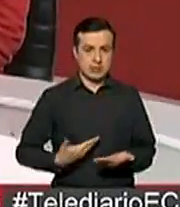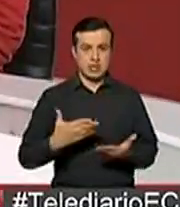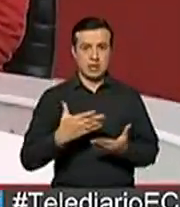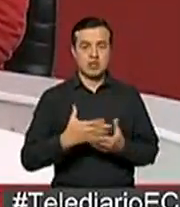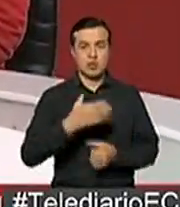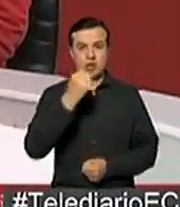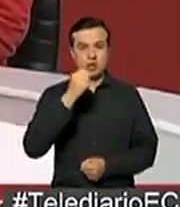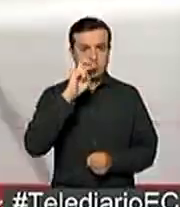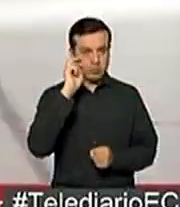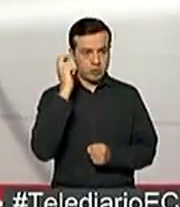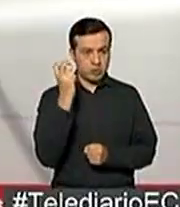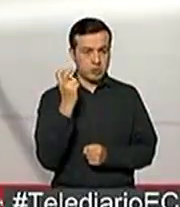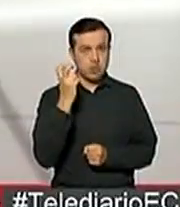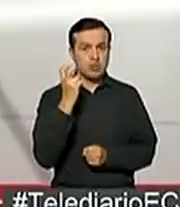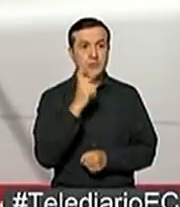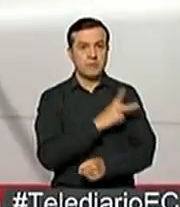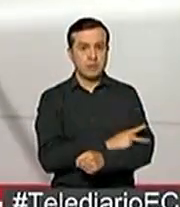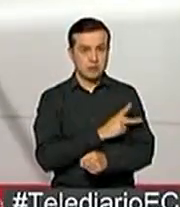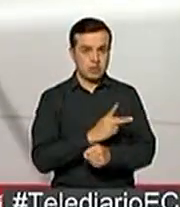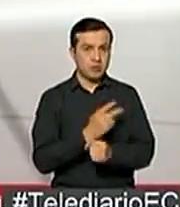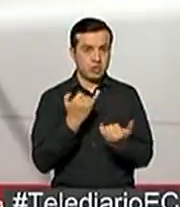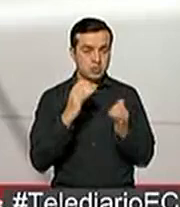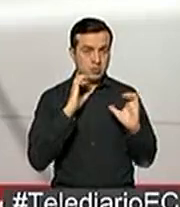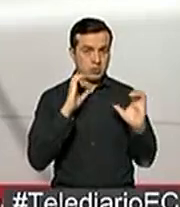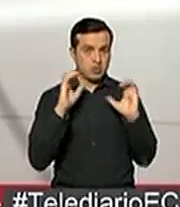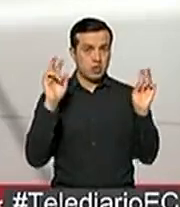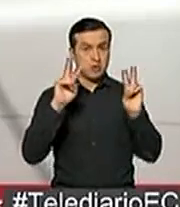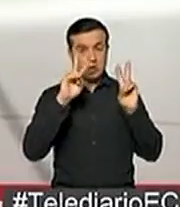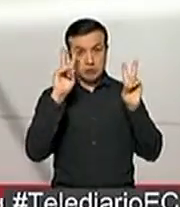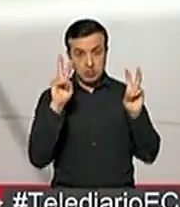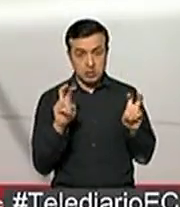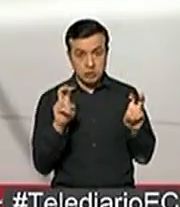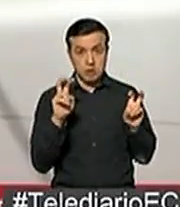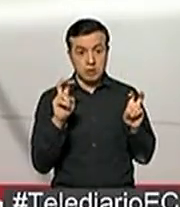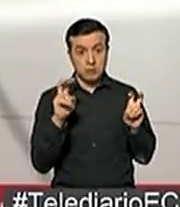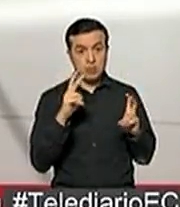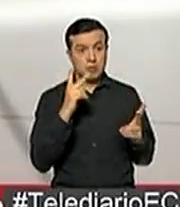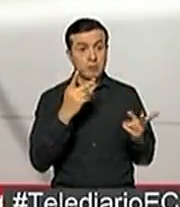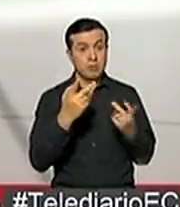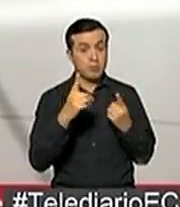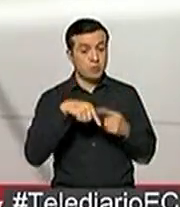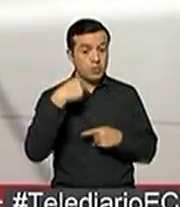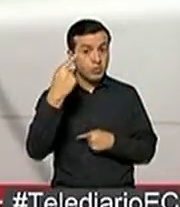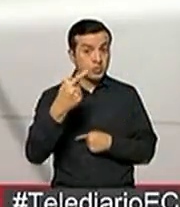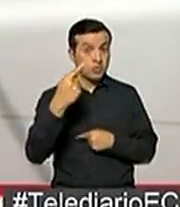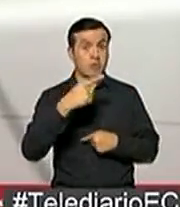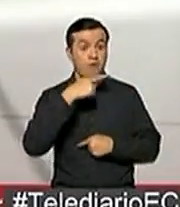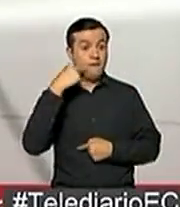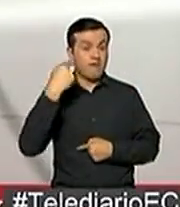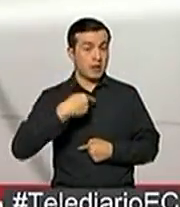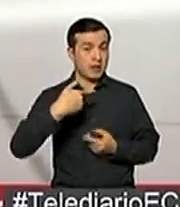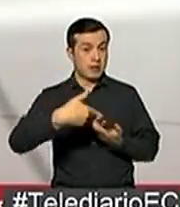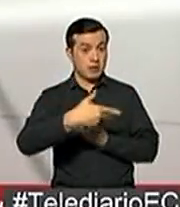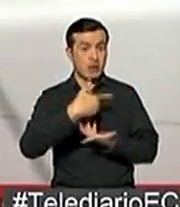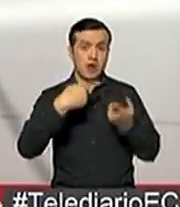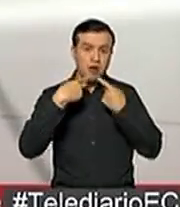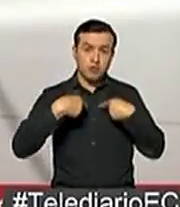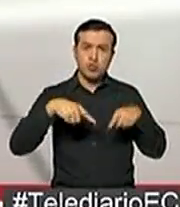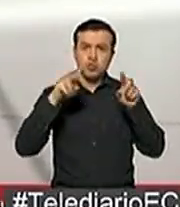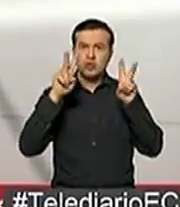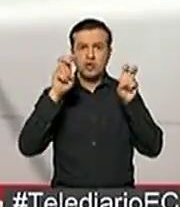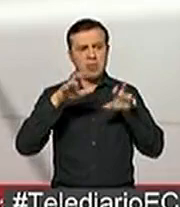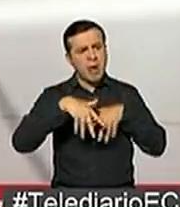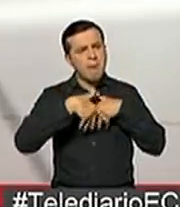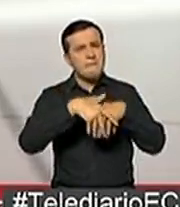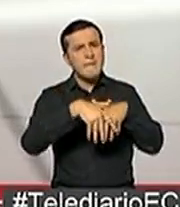pichincha capture con quien conversaremos en los próximos minutos sobre las expectativas en torno al próximo criado nacional y el anuncio del frente unitario